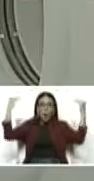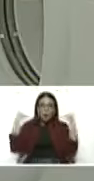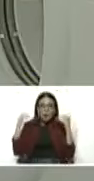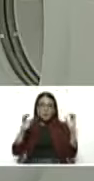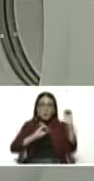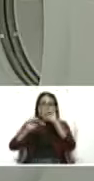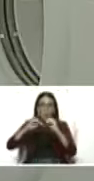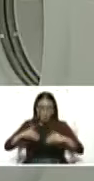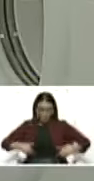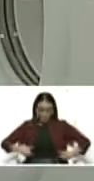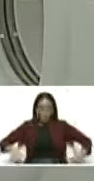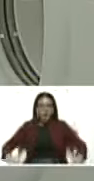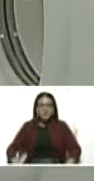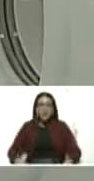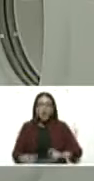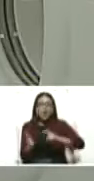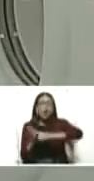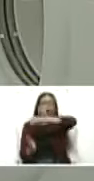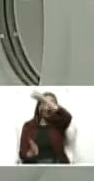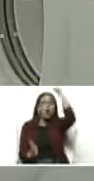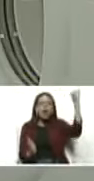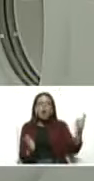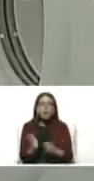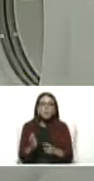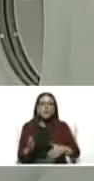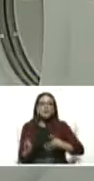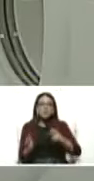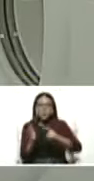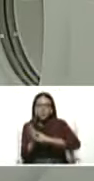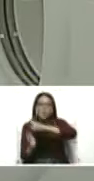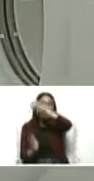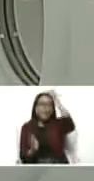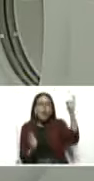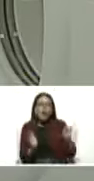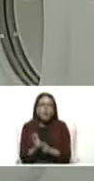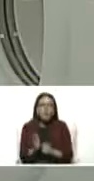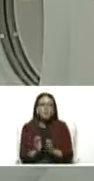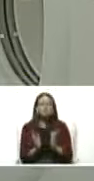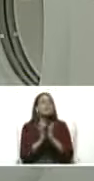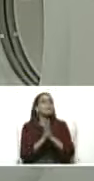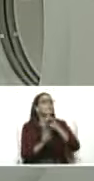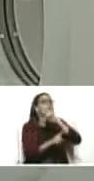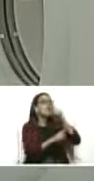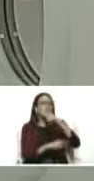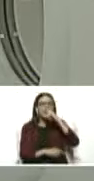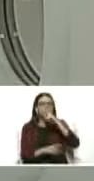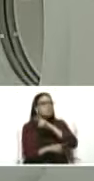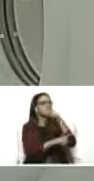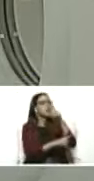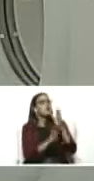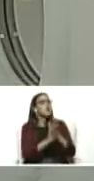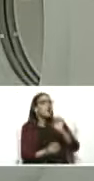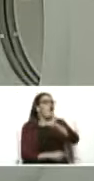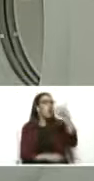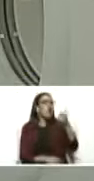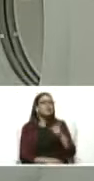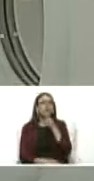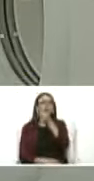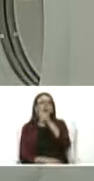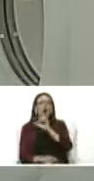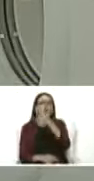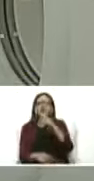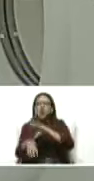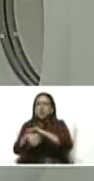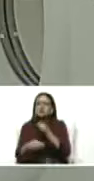Todo el cuerpo humano, todo el cuerpo humano se puede escanear en este tomógrafo. Otro micrófono, Magali, por favor. Estoy aquí ya preparado.